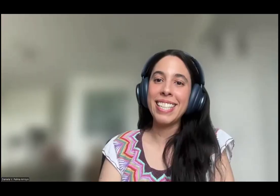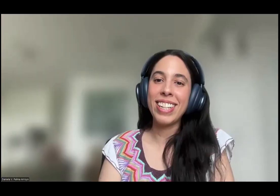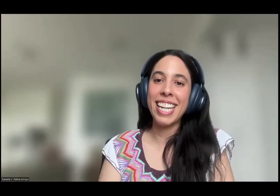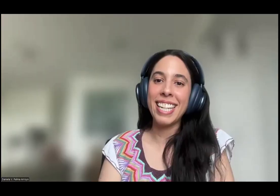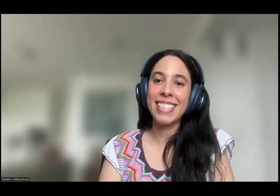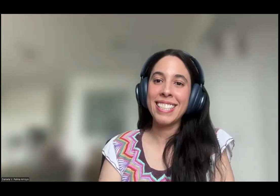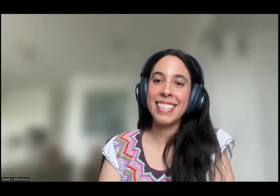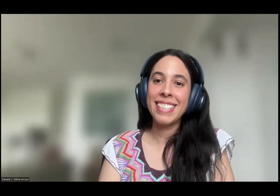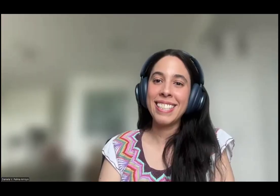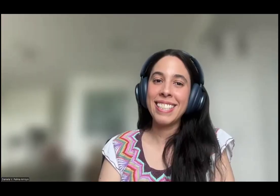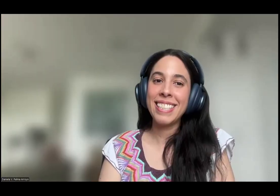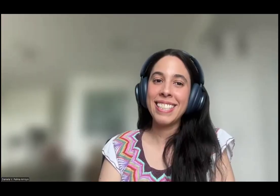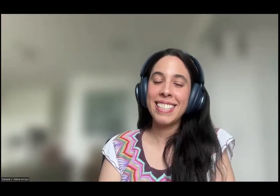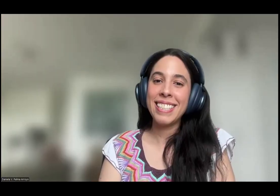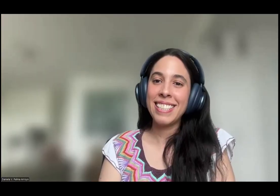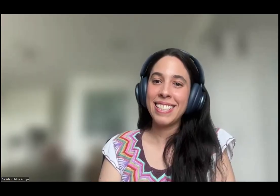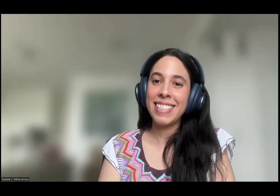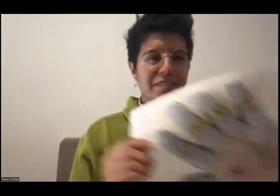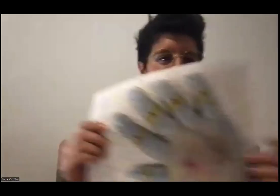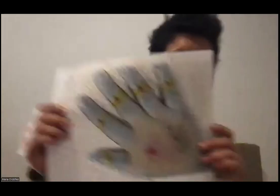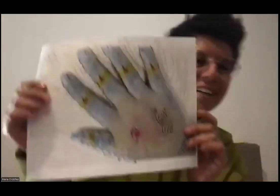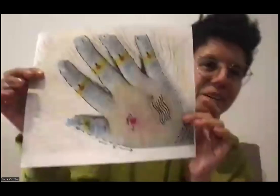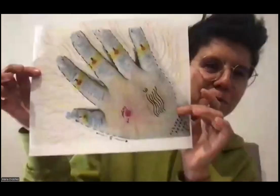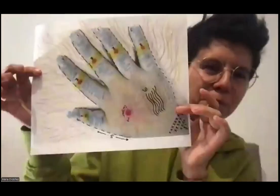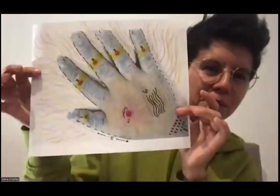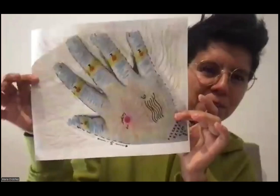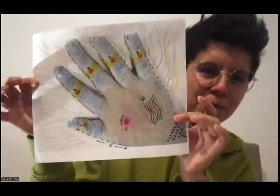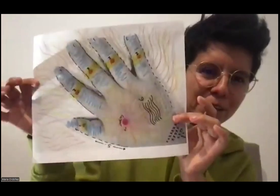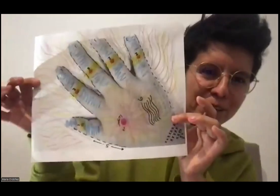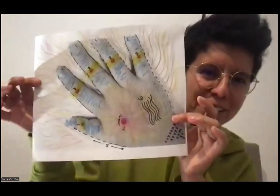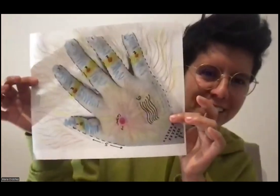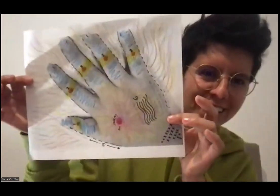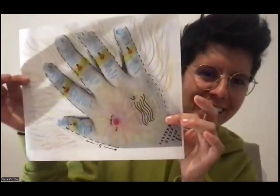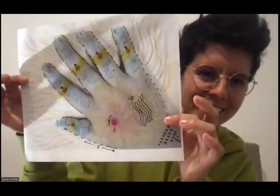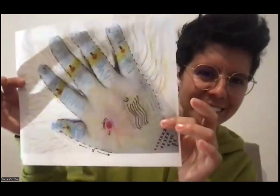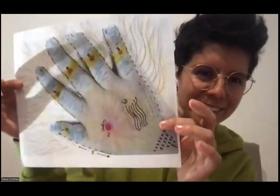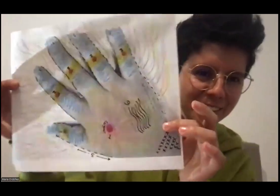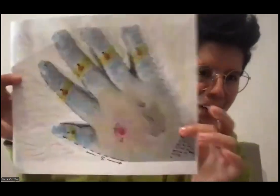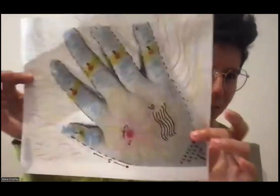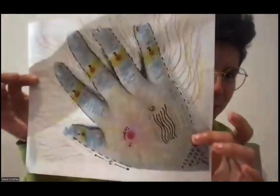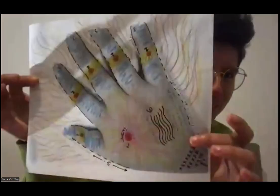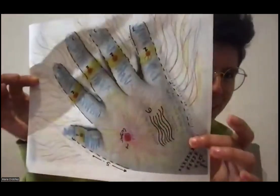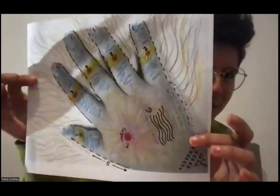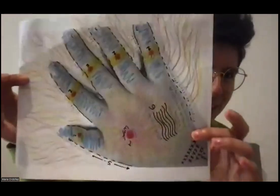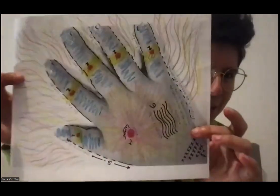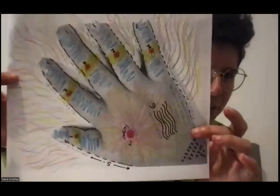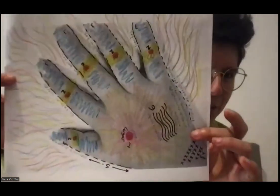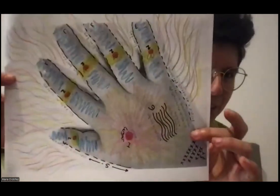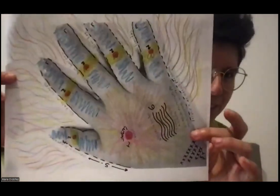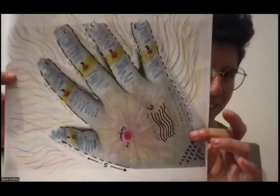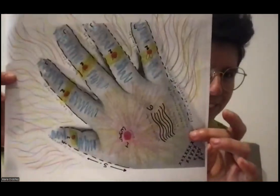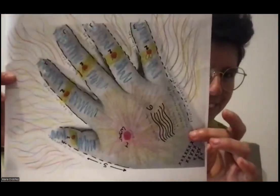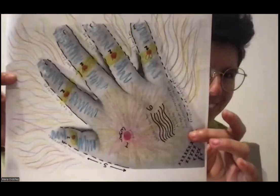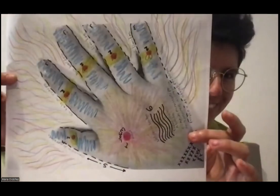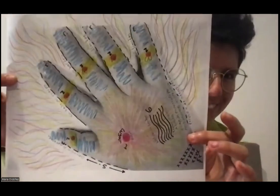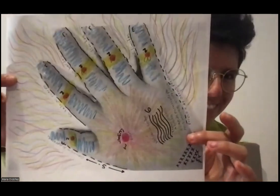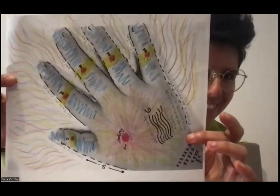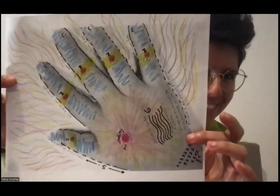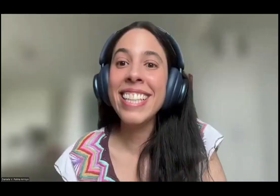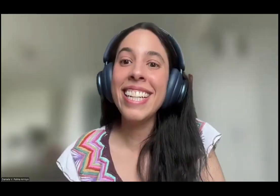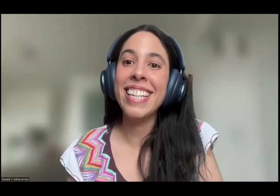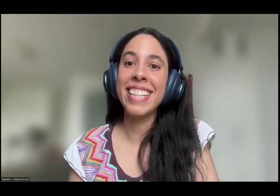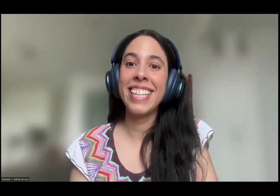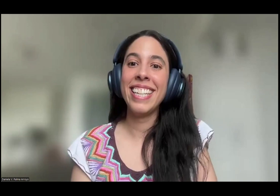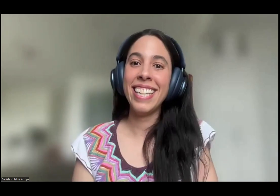Bellísimo, gracias María. Y mi cartografía quedó un poco como algo así, la hice con una fotografía de mi mano.